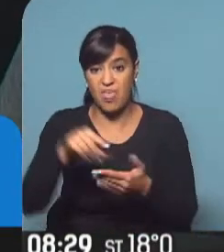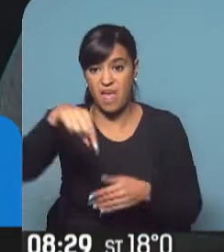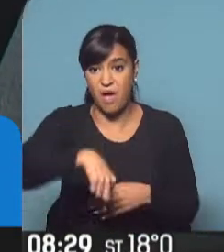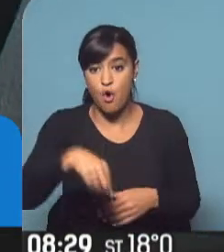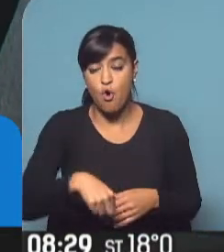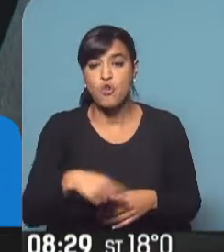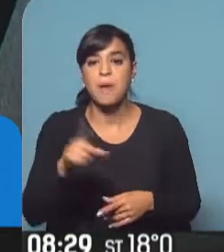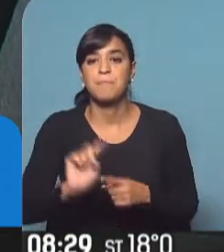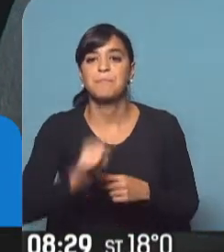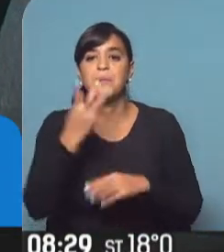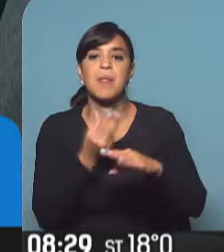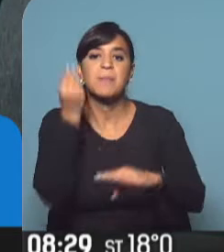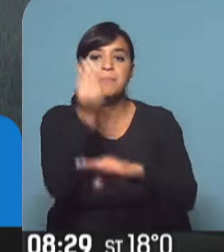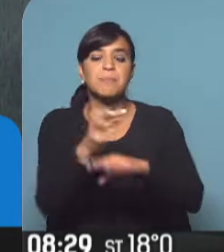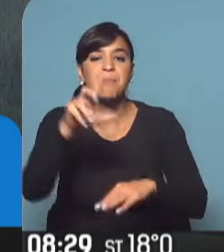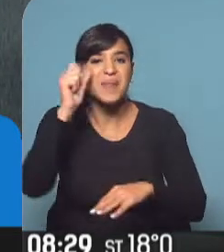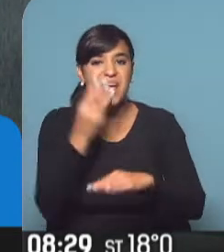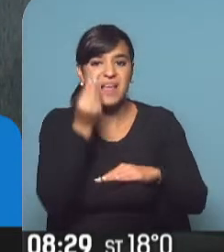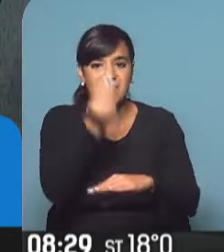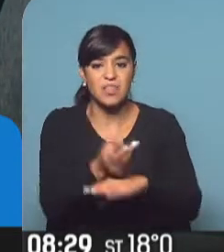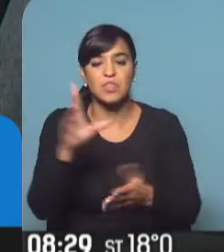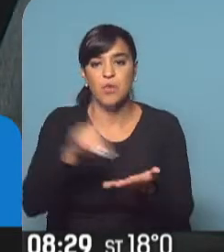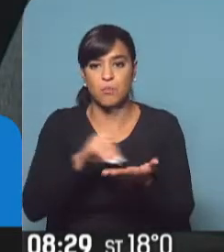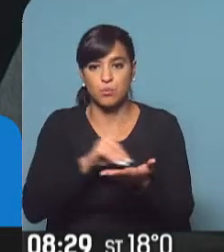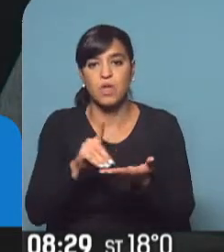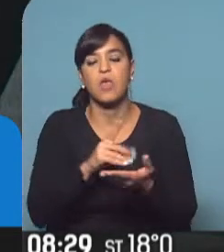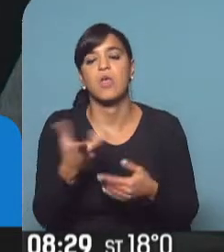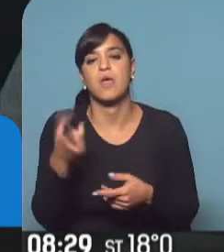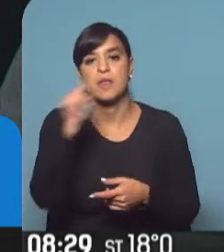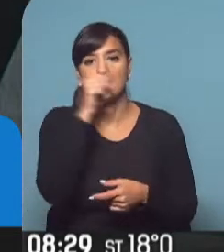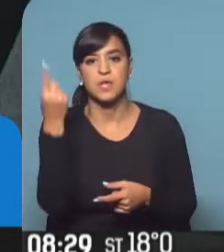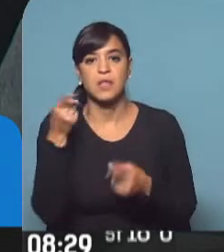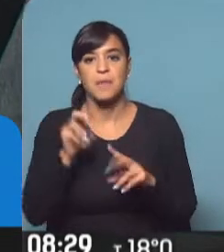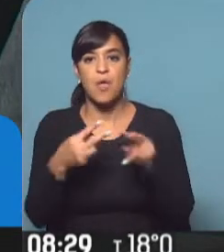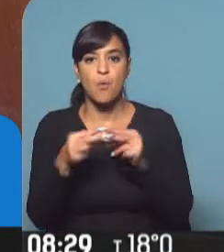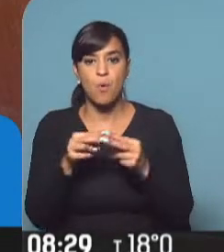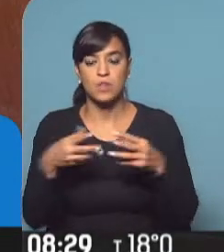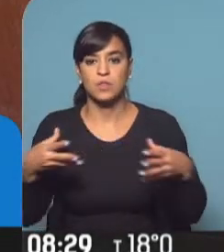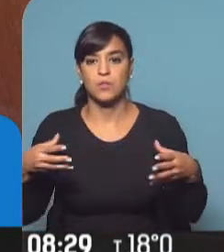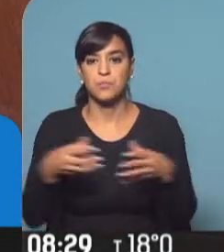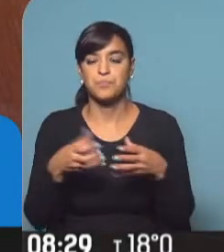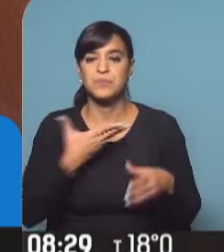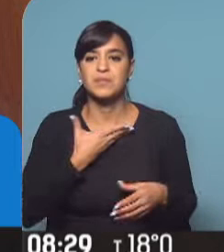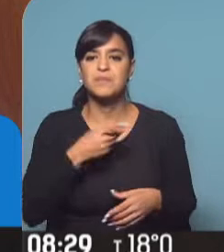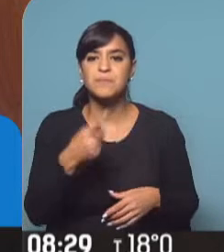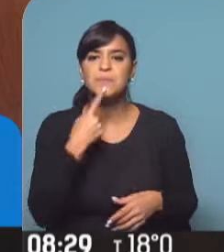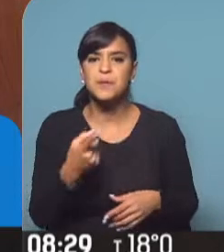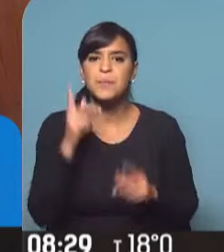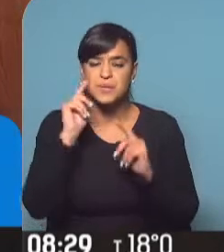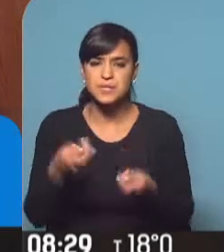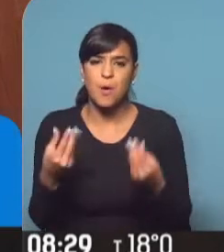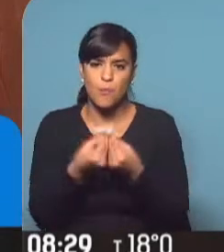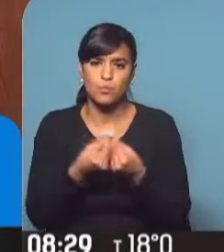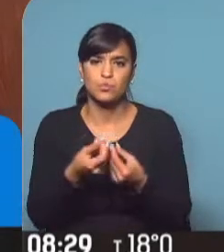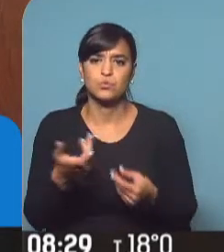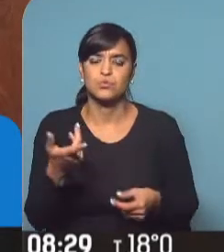primera precandidata diputada provincial también por encuentro por santa fe y una mujer que visita mucho la ciudad de buenos